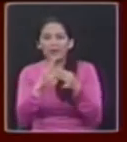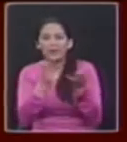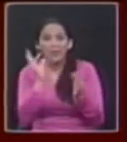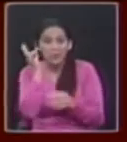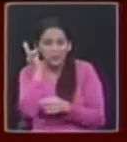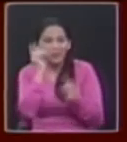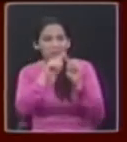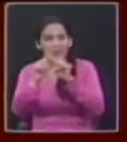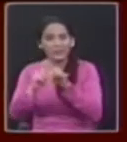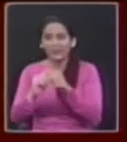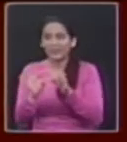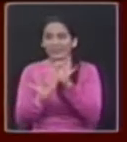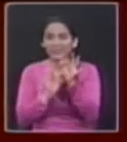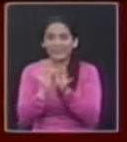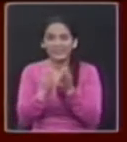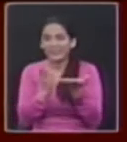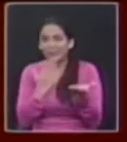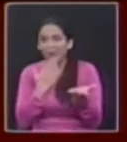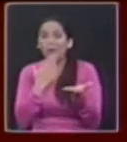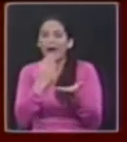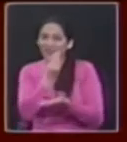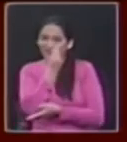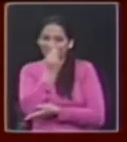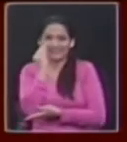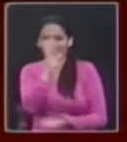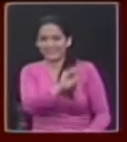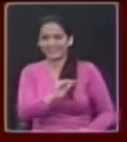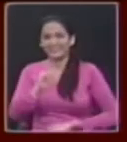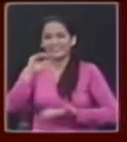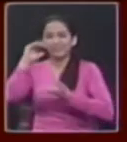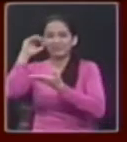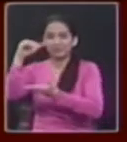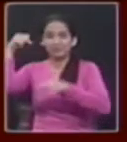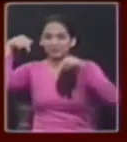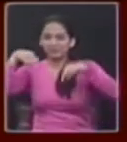no equivocarse, seguro, un arreglo floral. Aquí en Persaflor